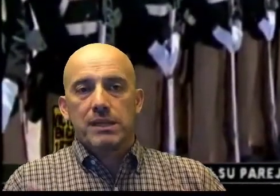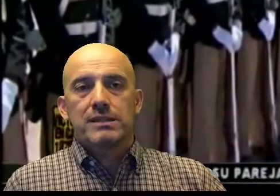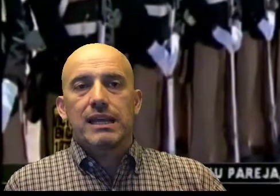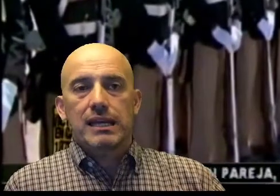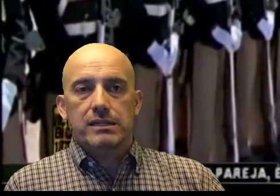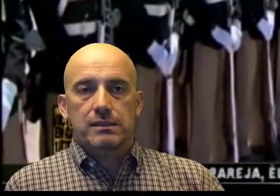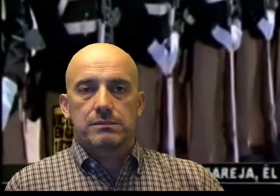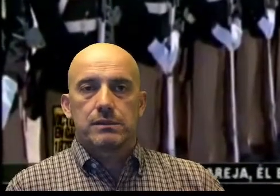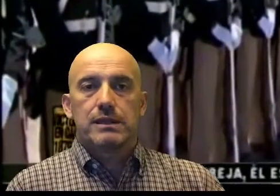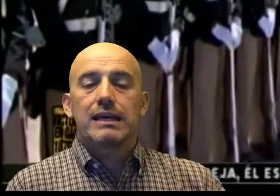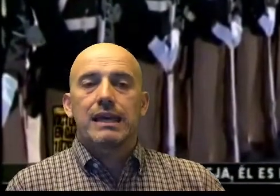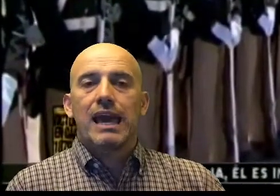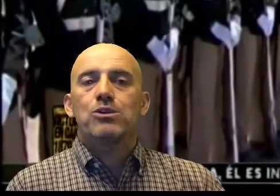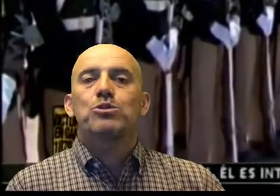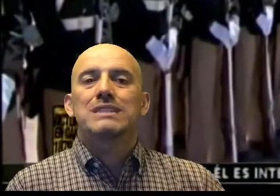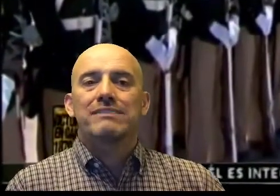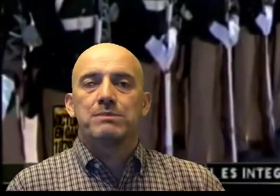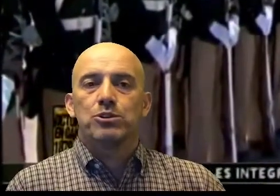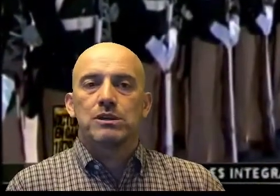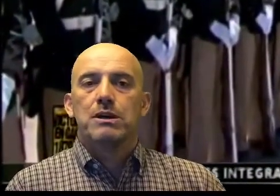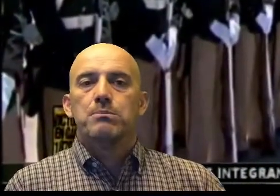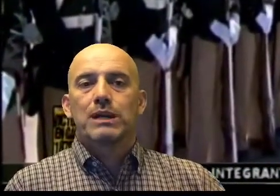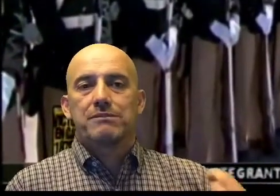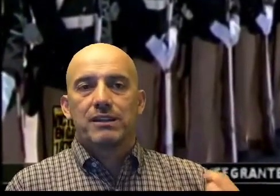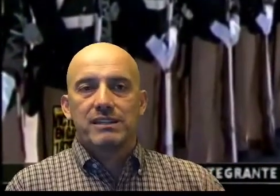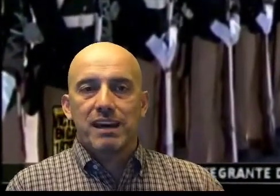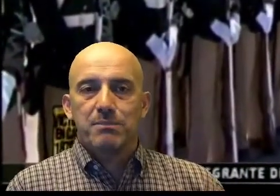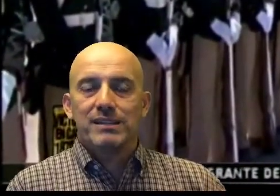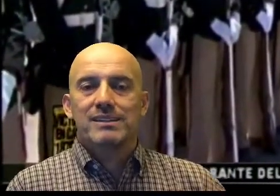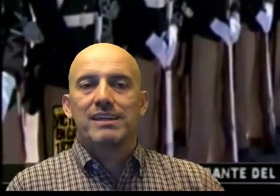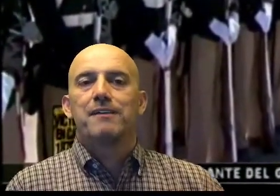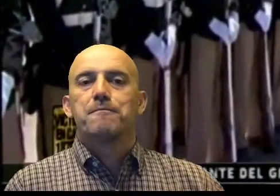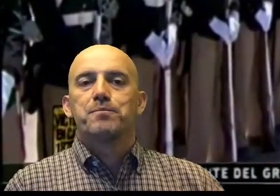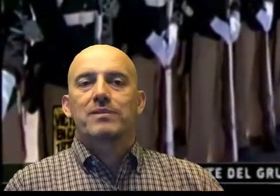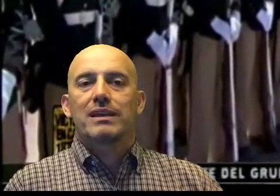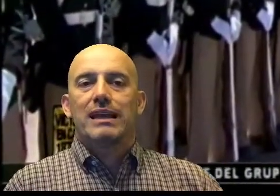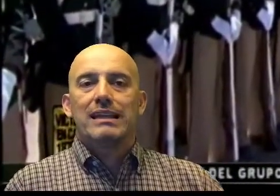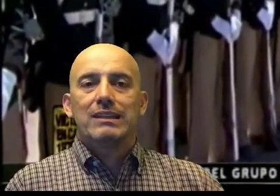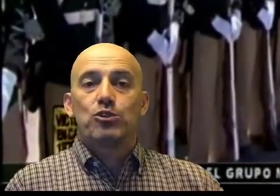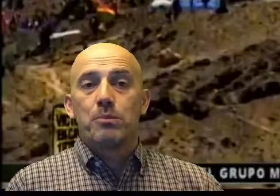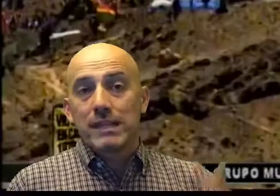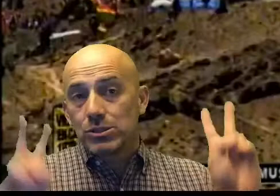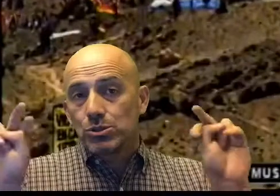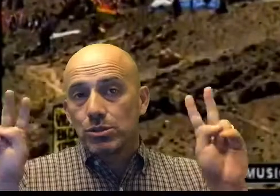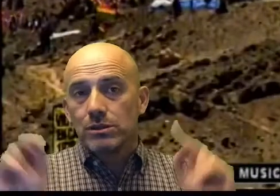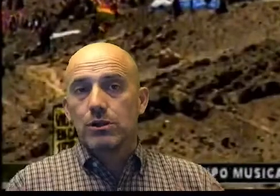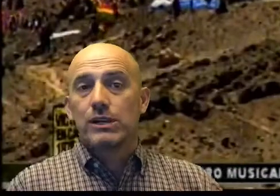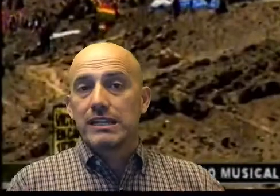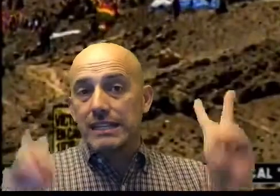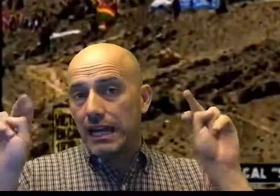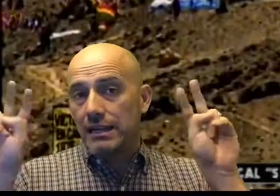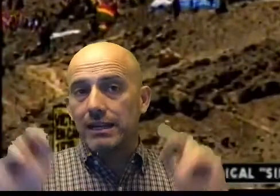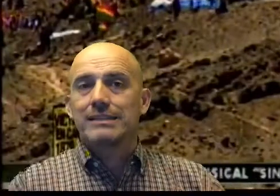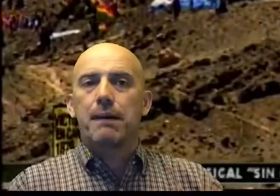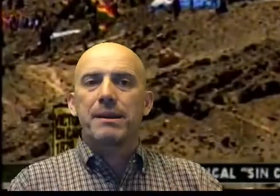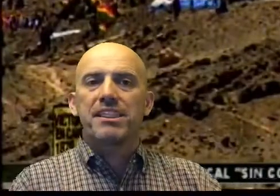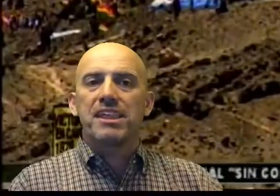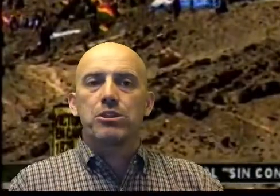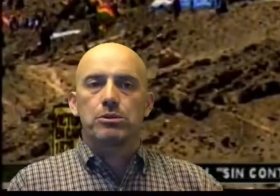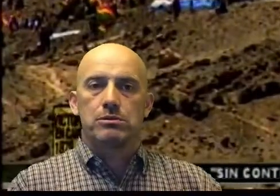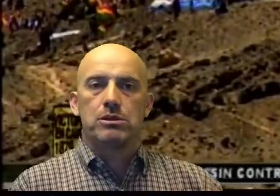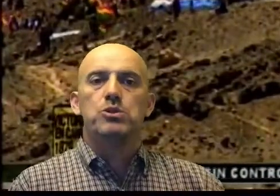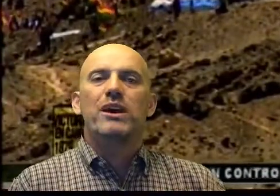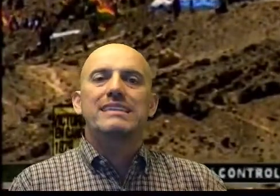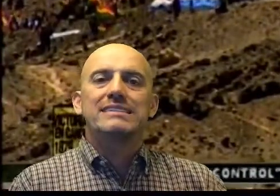posteriormente a la guerra en que años no sabemos porque efectivamente el documento original está